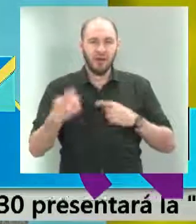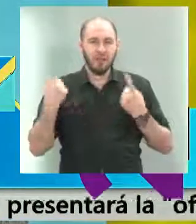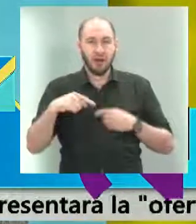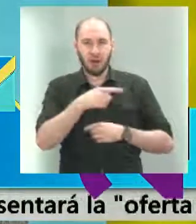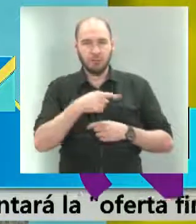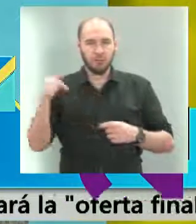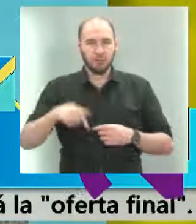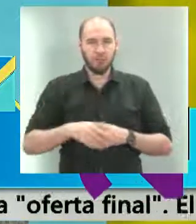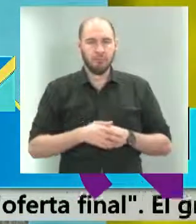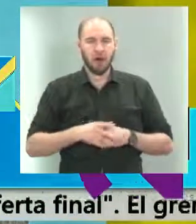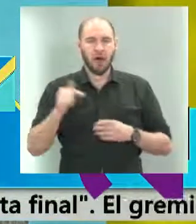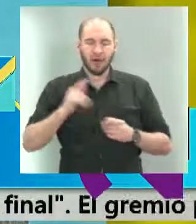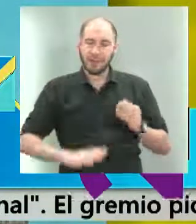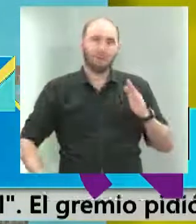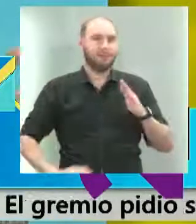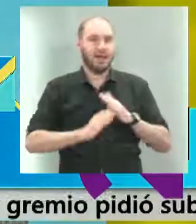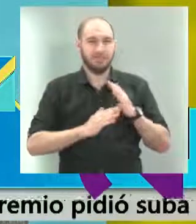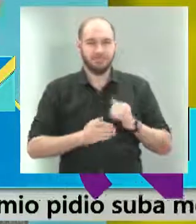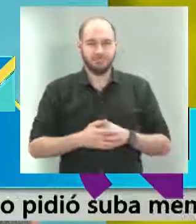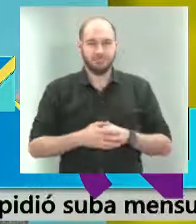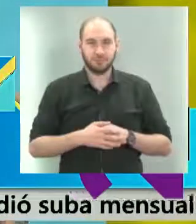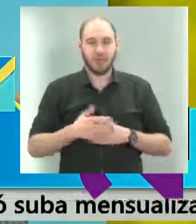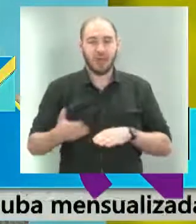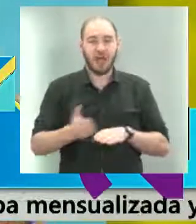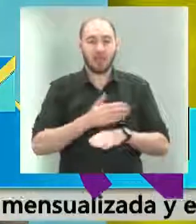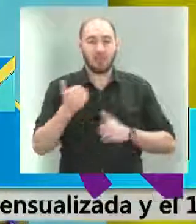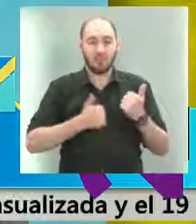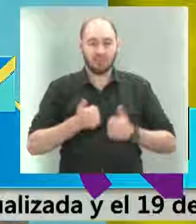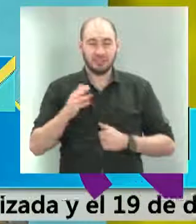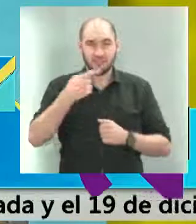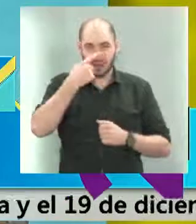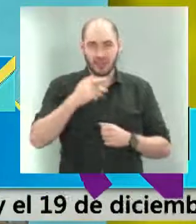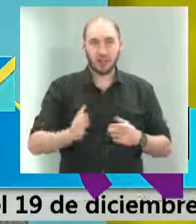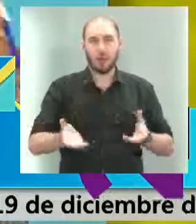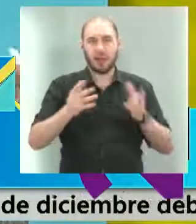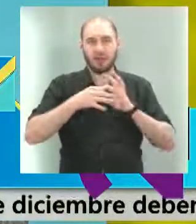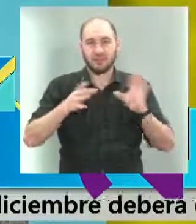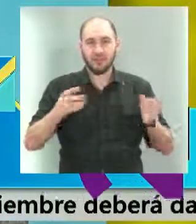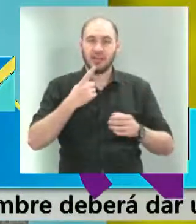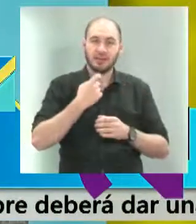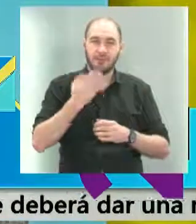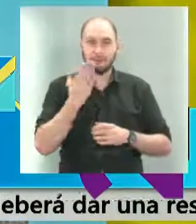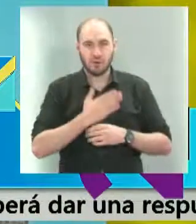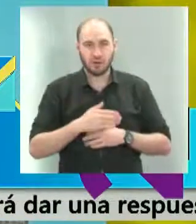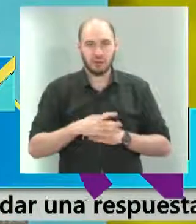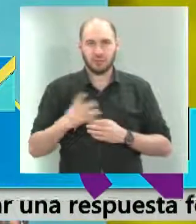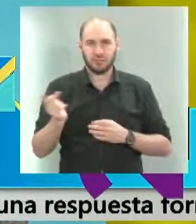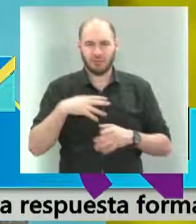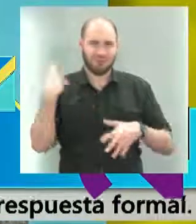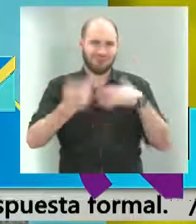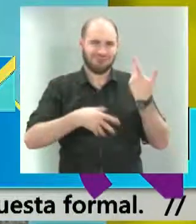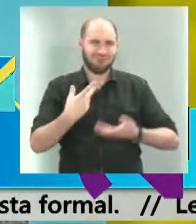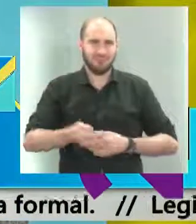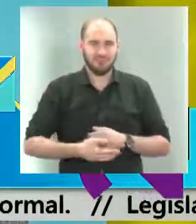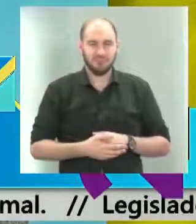esta semana tuvo su punto cúlmine cuando en la previa de la superfinal de la Copa Libertadores entre River y Boca se generaron disturbios